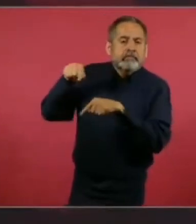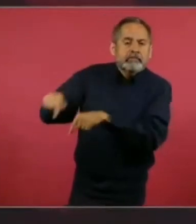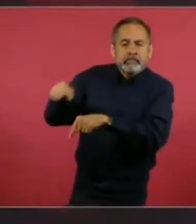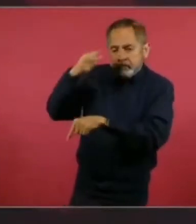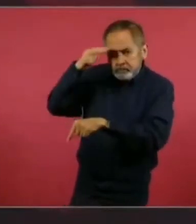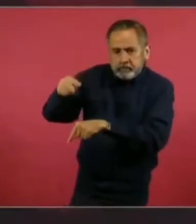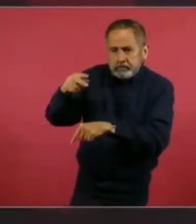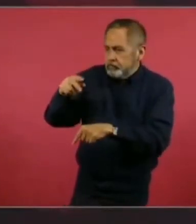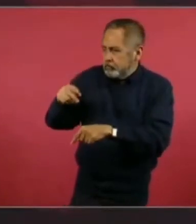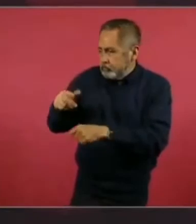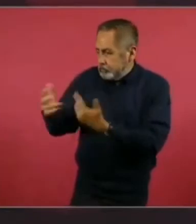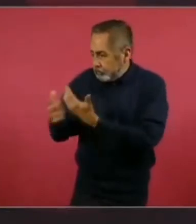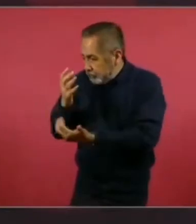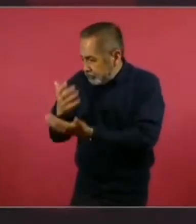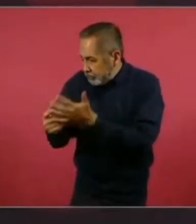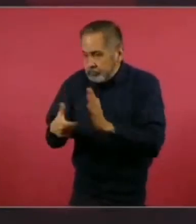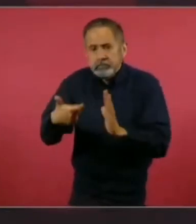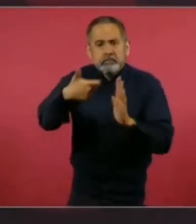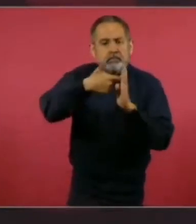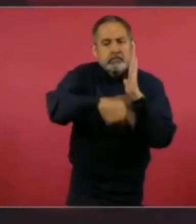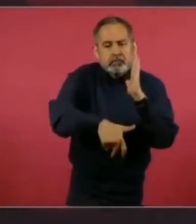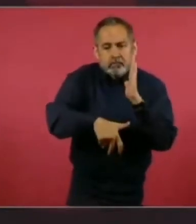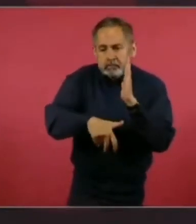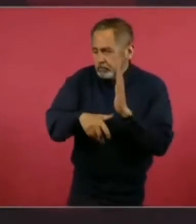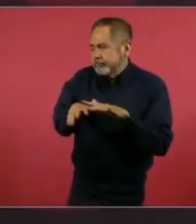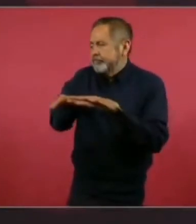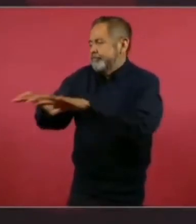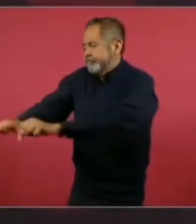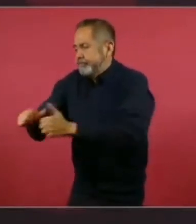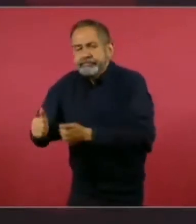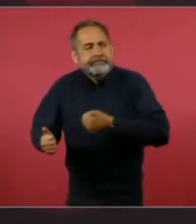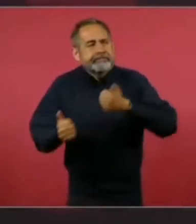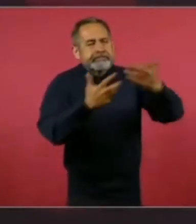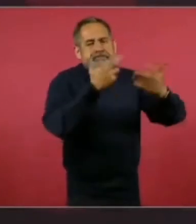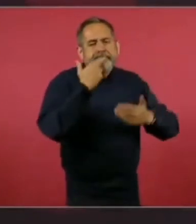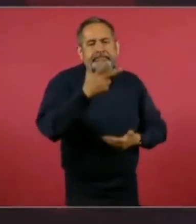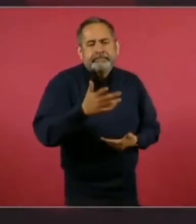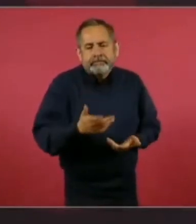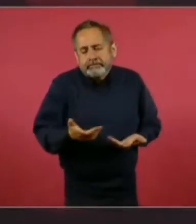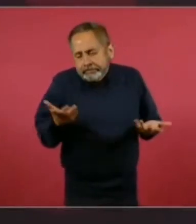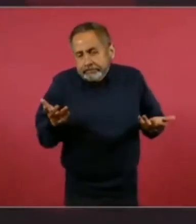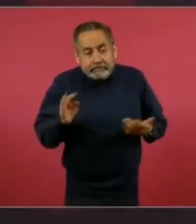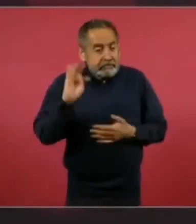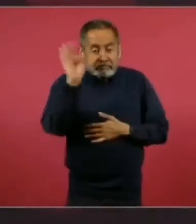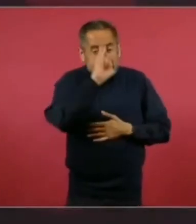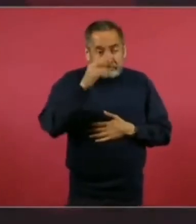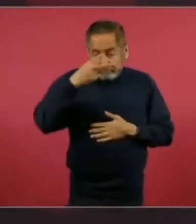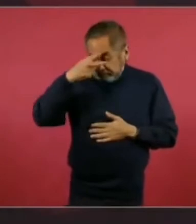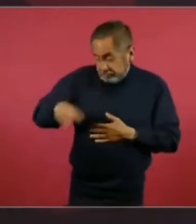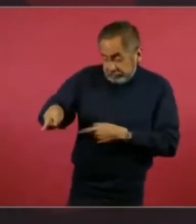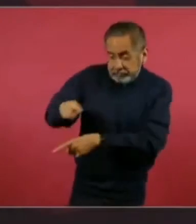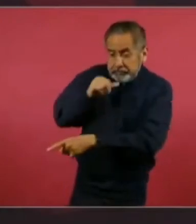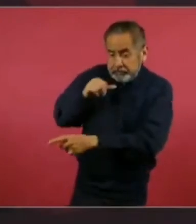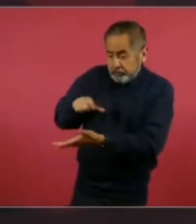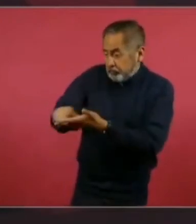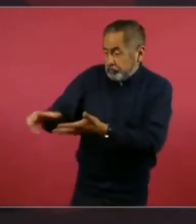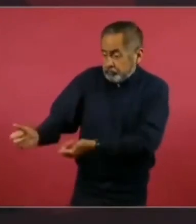10, 15 mil dólares por vehículo más pagaría el consumidor estadounidense